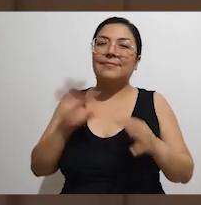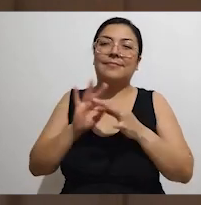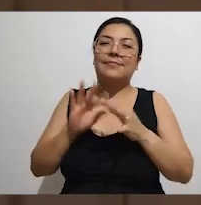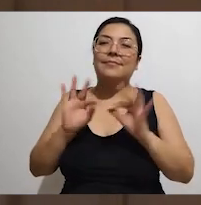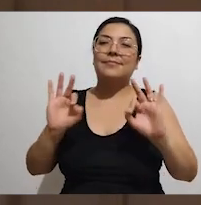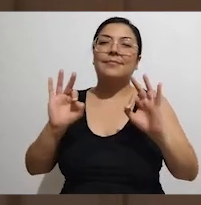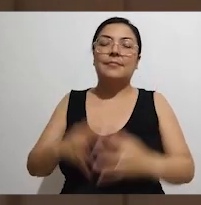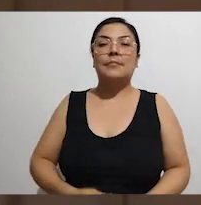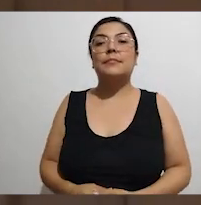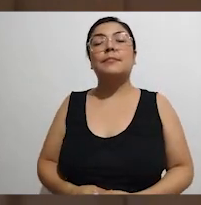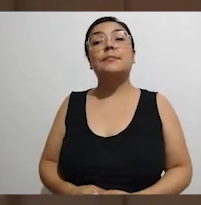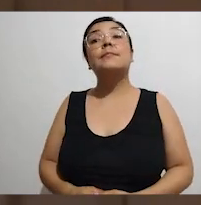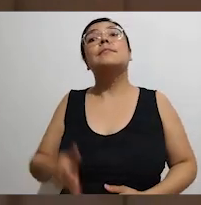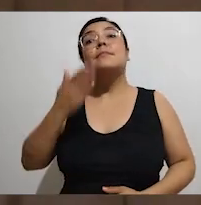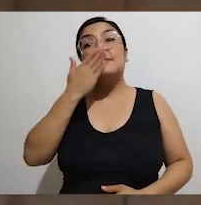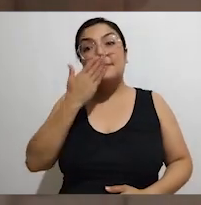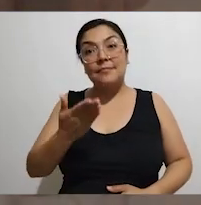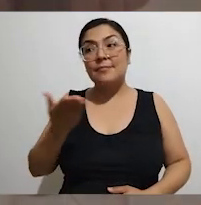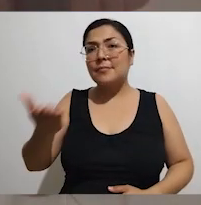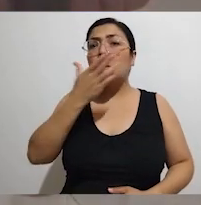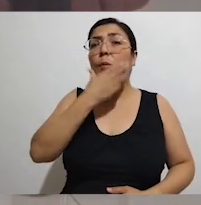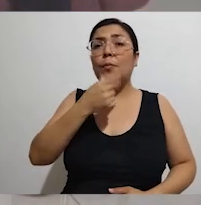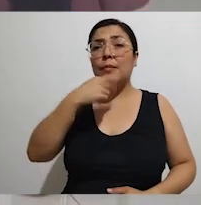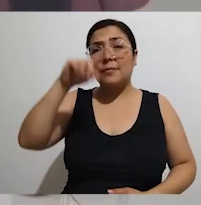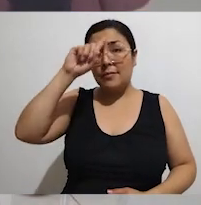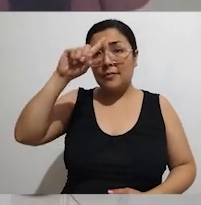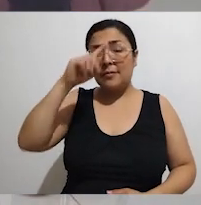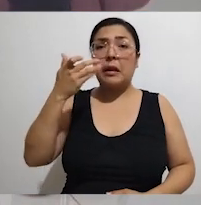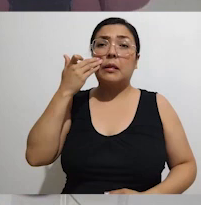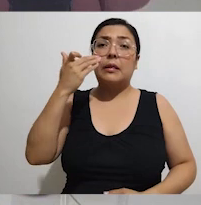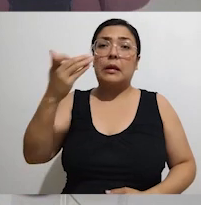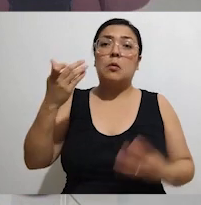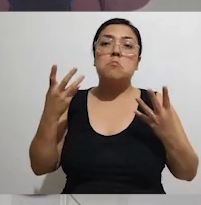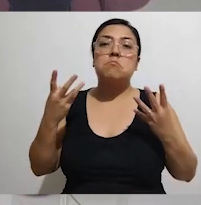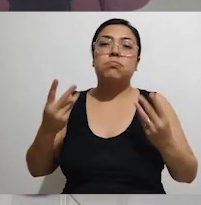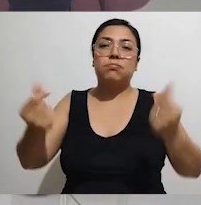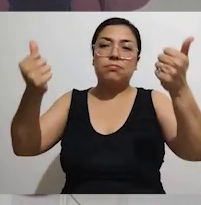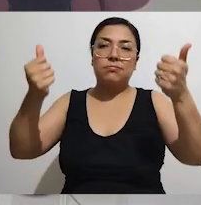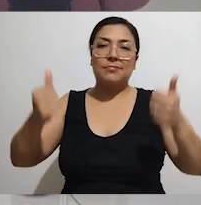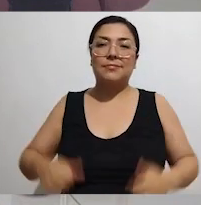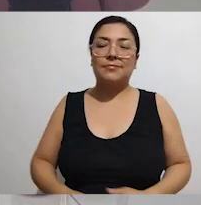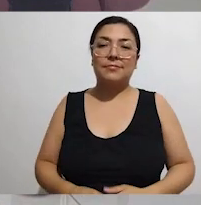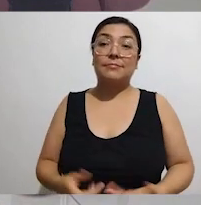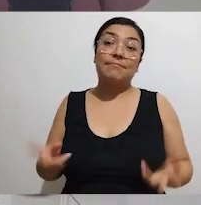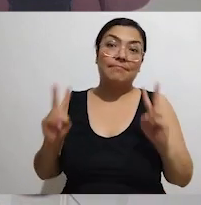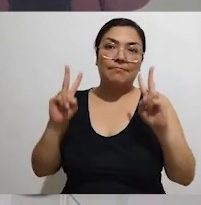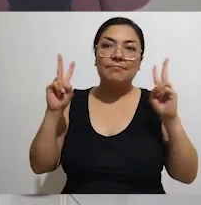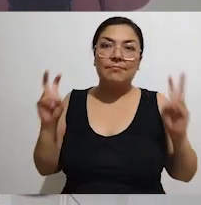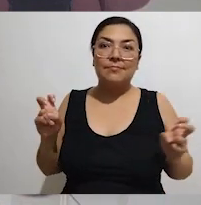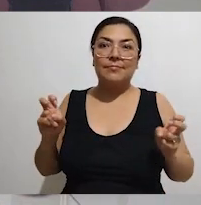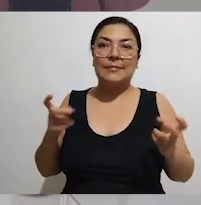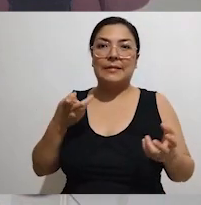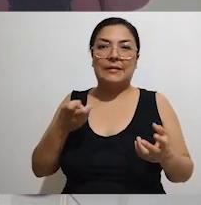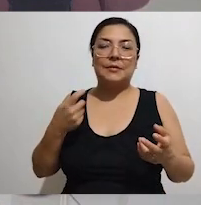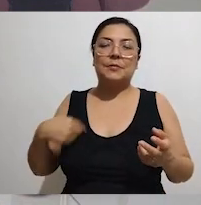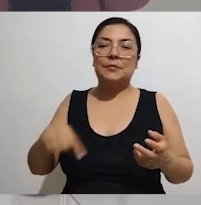proceso electoral. Perfecto. Consejero, pues desafortunadamente el tiempo se va muy rápido. Es un tema que teníamos por ahí pendiente